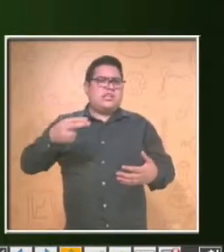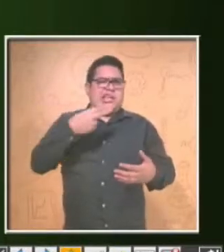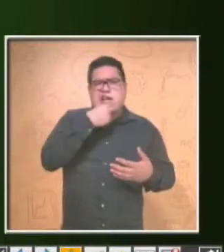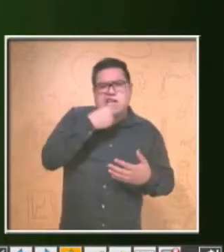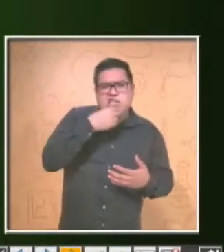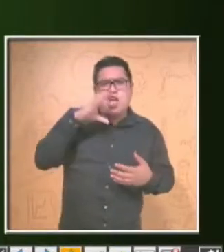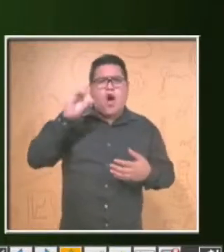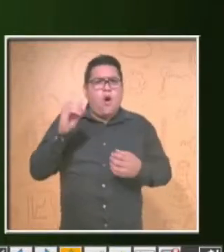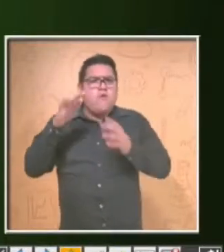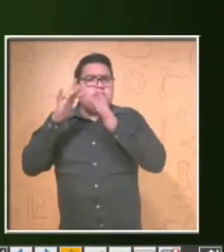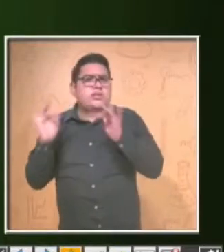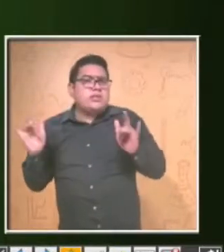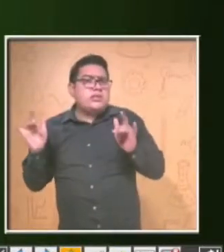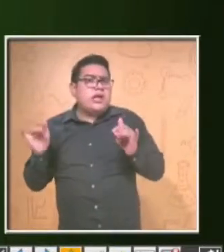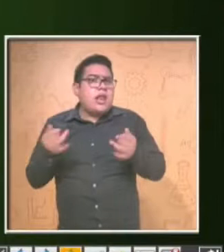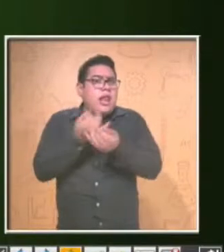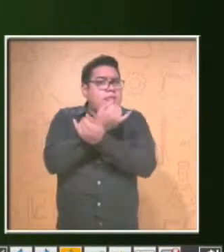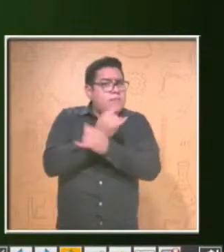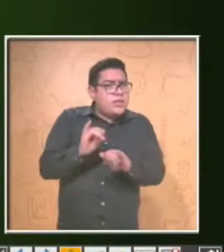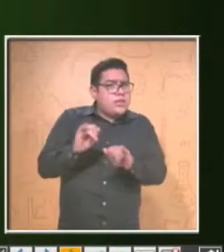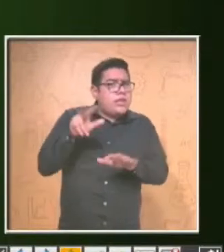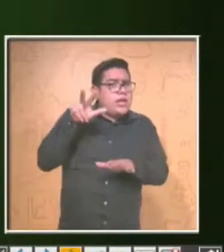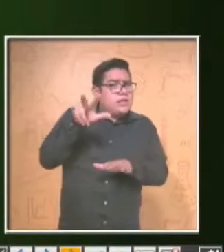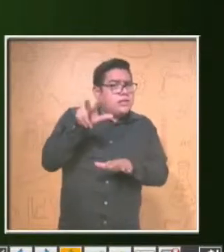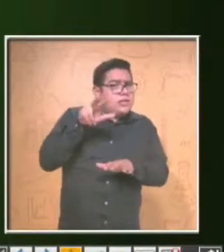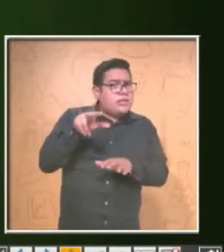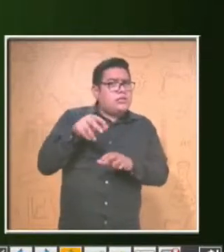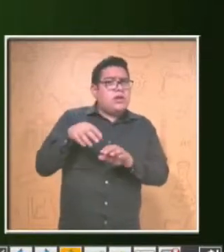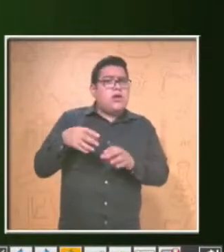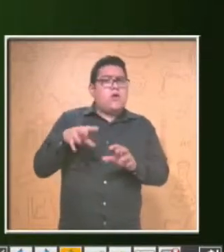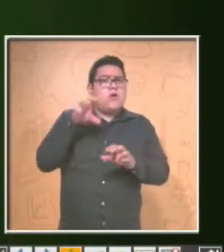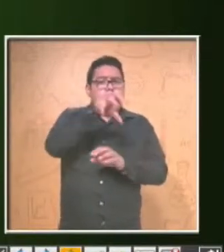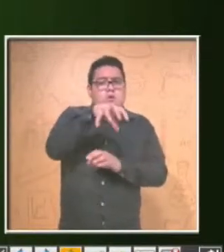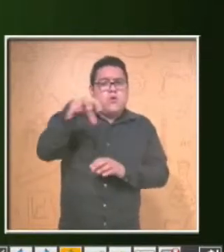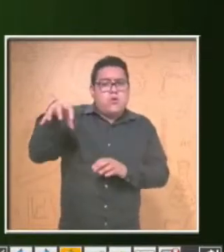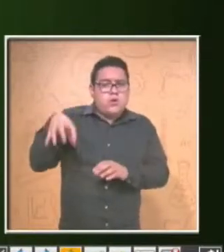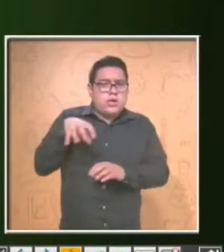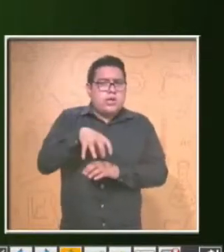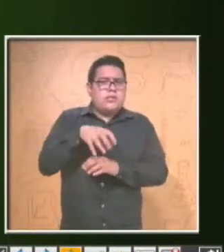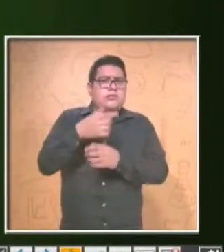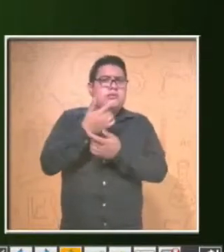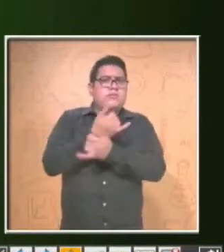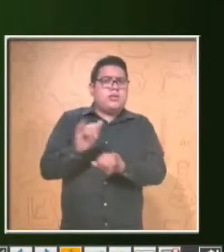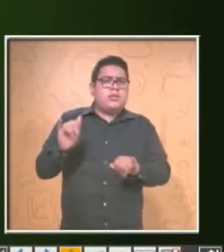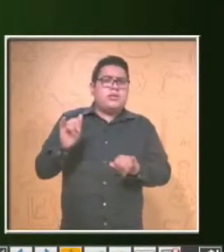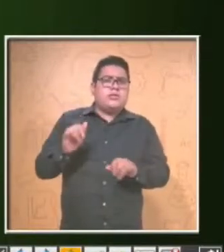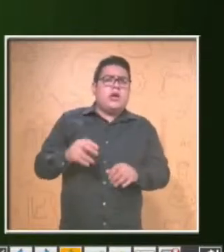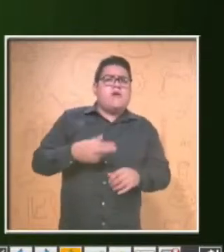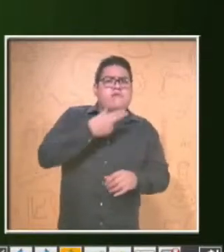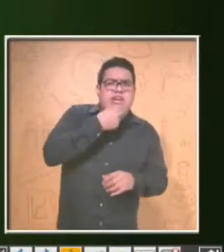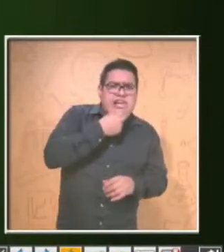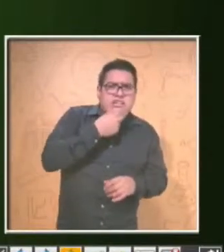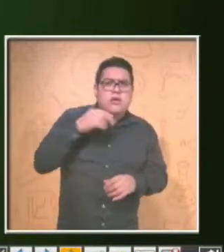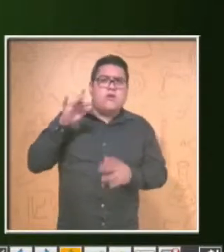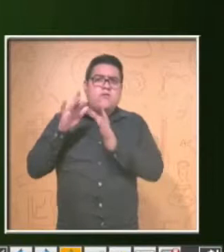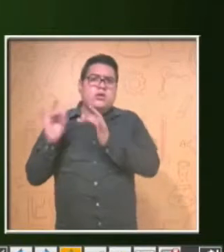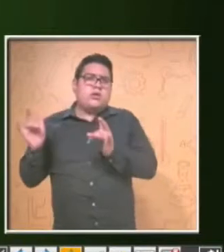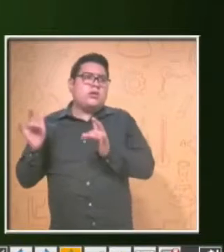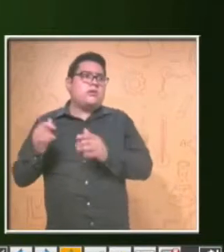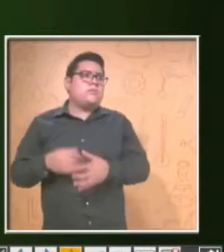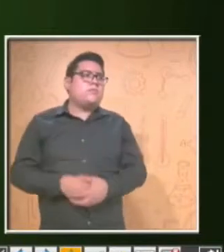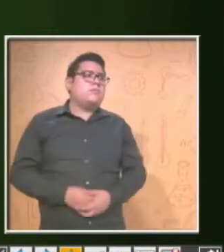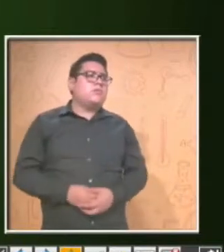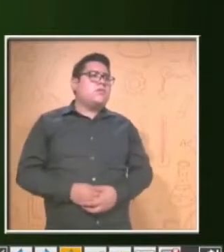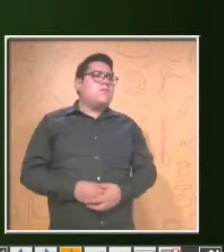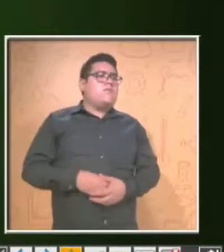francesa? ¿La independencia de las 13 colonias fue inglesa o fue francesa? ¿La monarquía constitucional fue francesa o fue